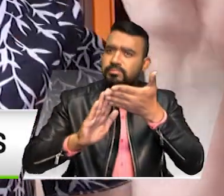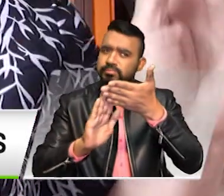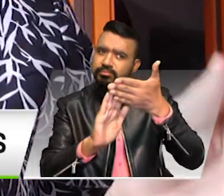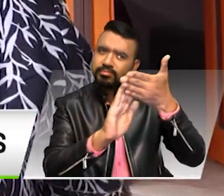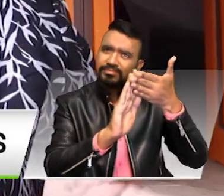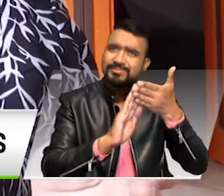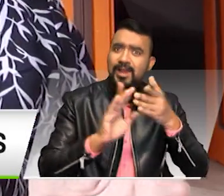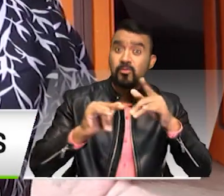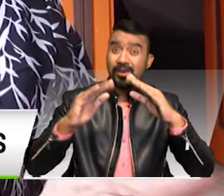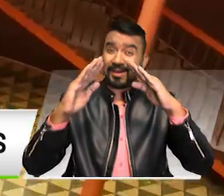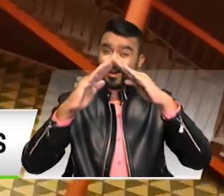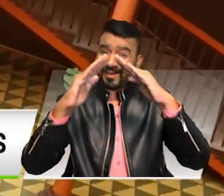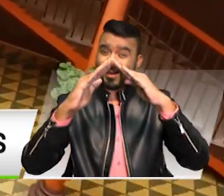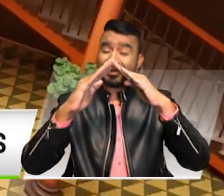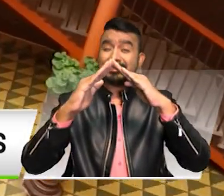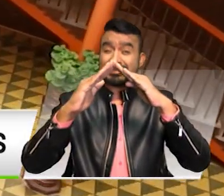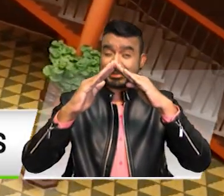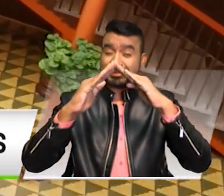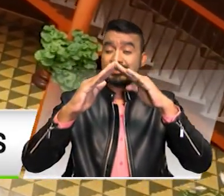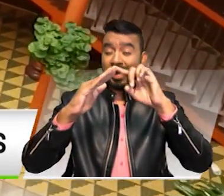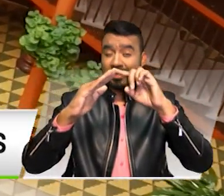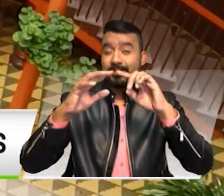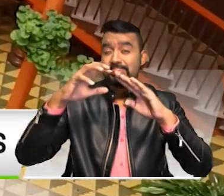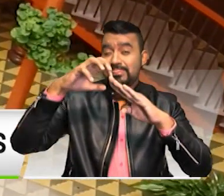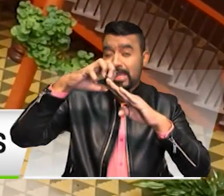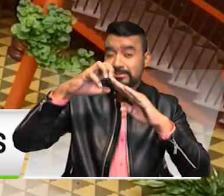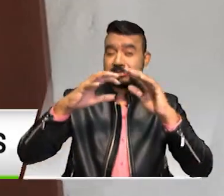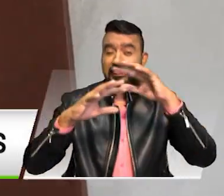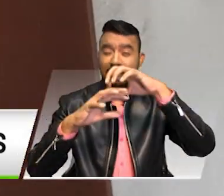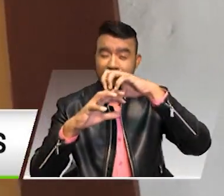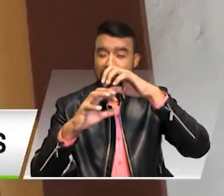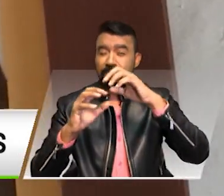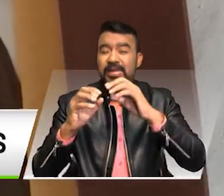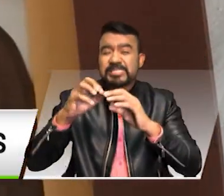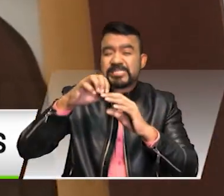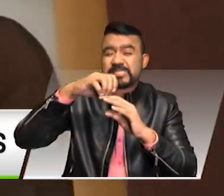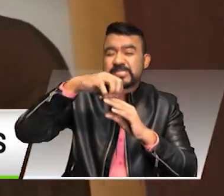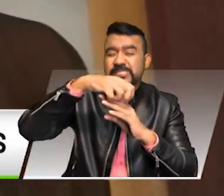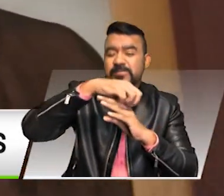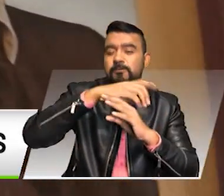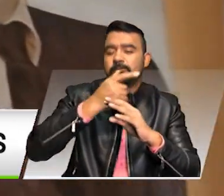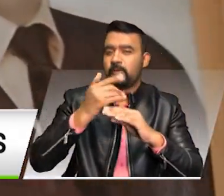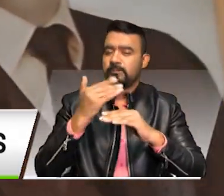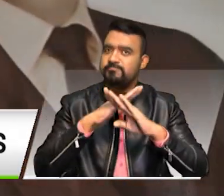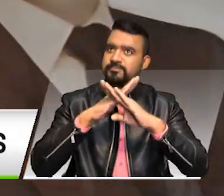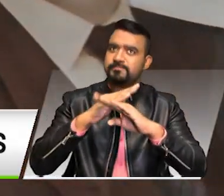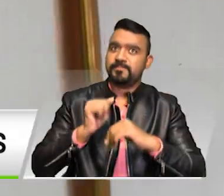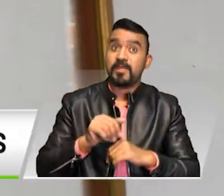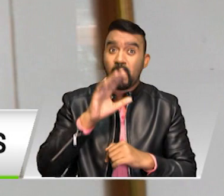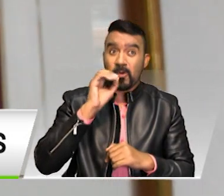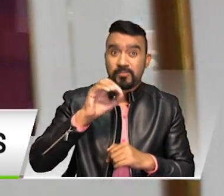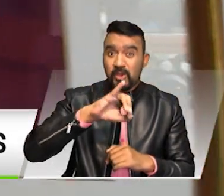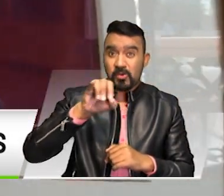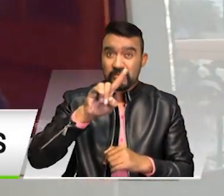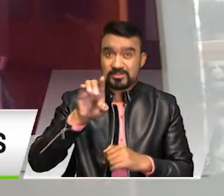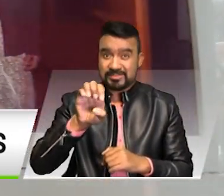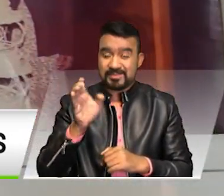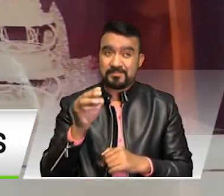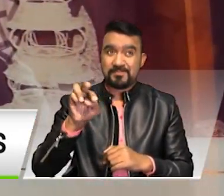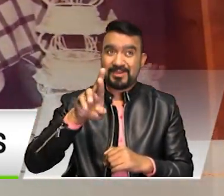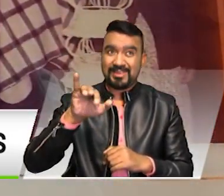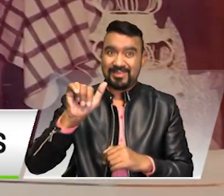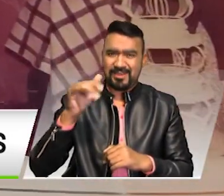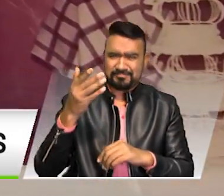techo está todo acabado por Comegenia. La casa fue comprada hace 50 años por Jesús María Rincón, quien era conocido en Abejorral como el Negro